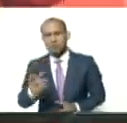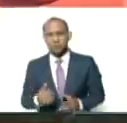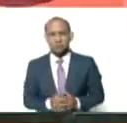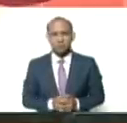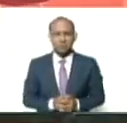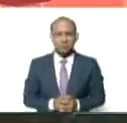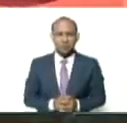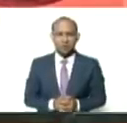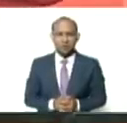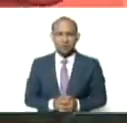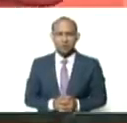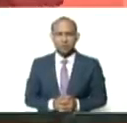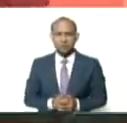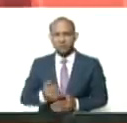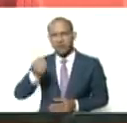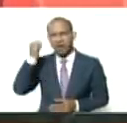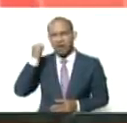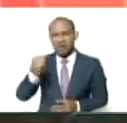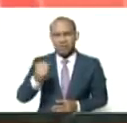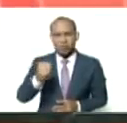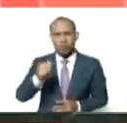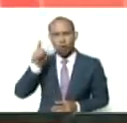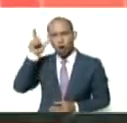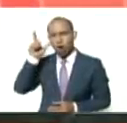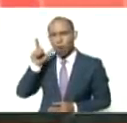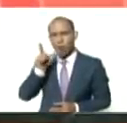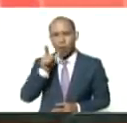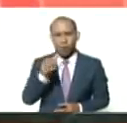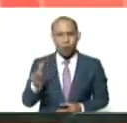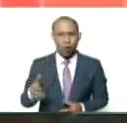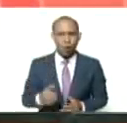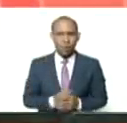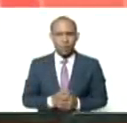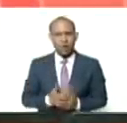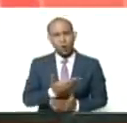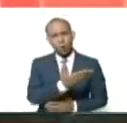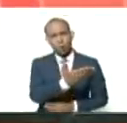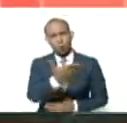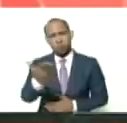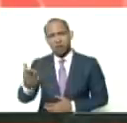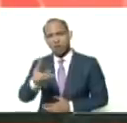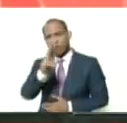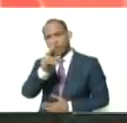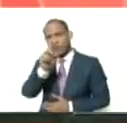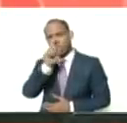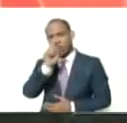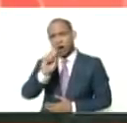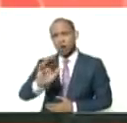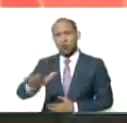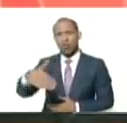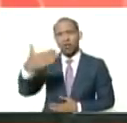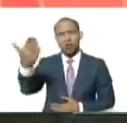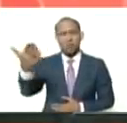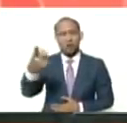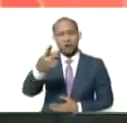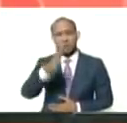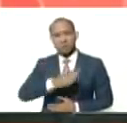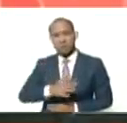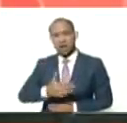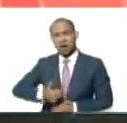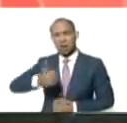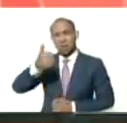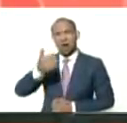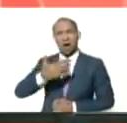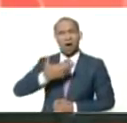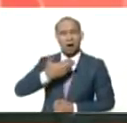al corrupto y asesino de Leopoldo López. Ustedes, 21 años después, ¿están con más fuerza